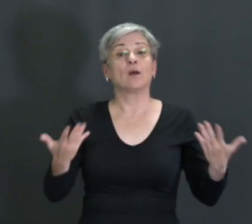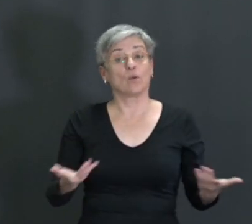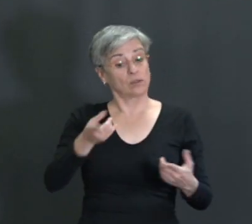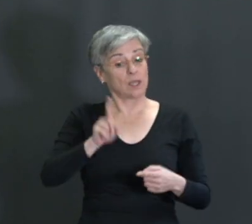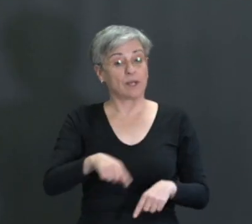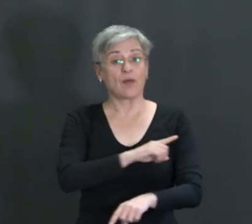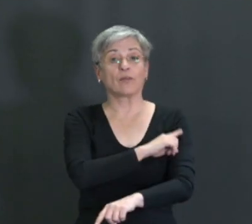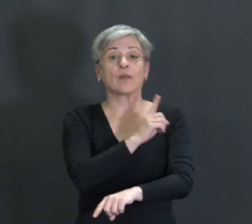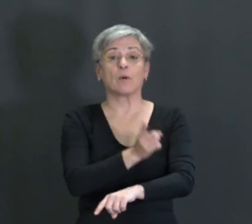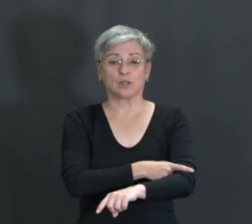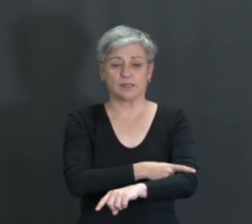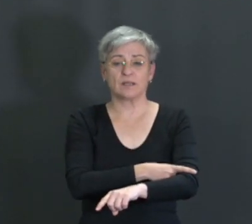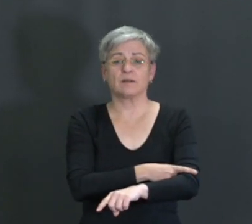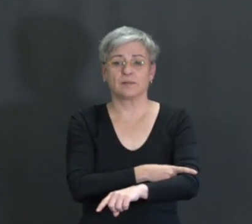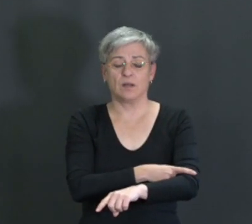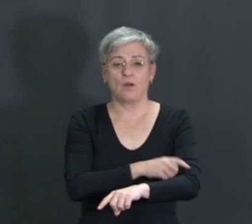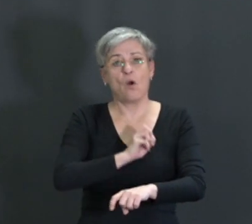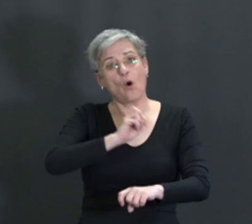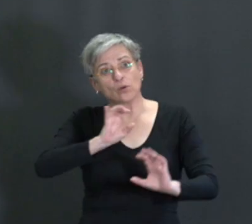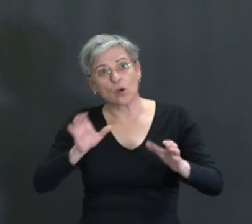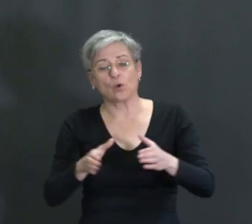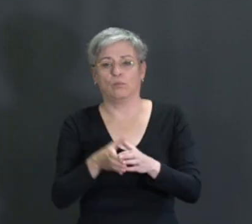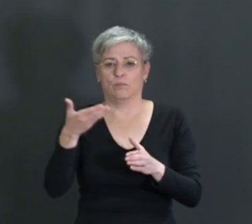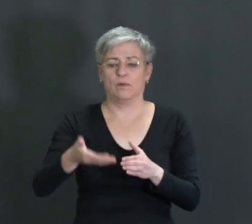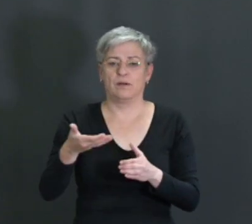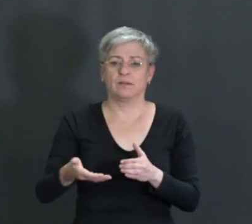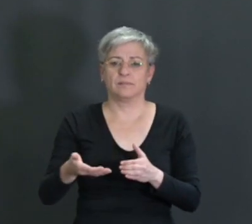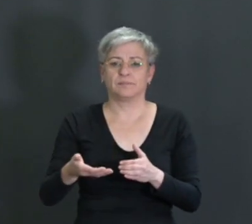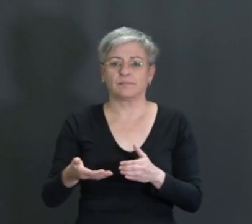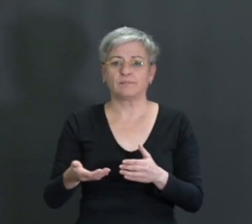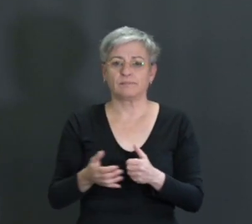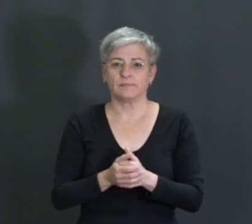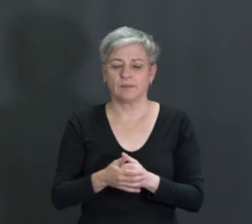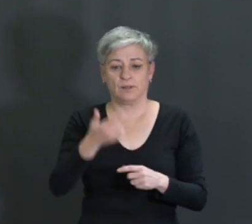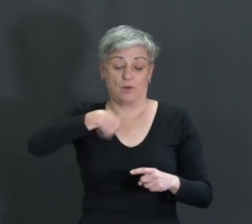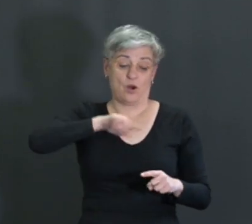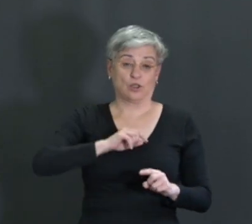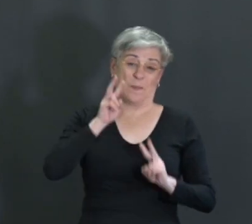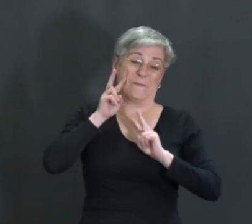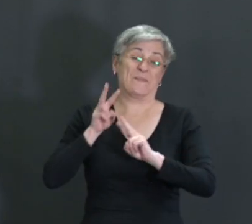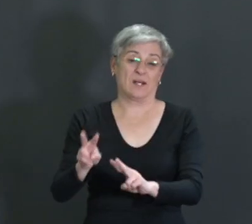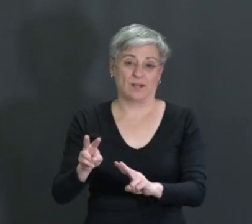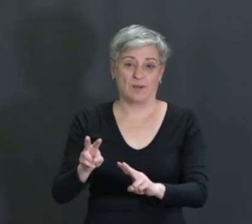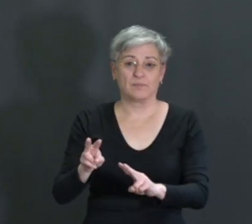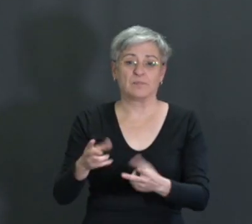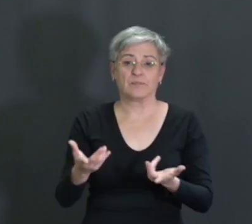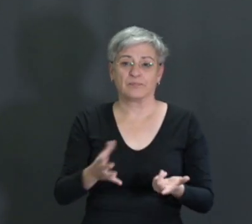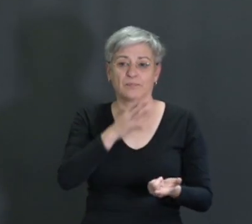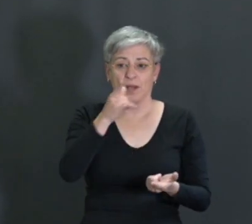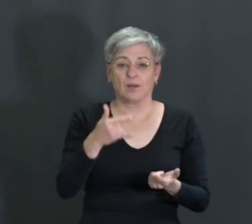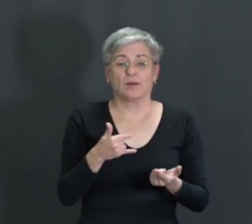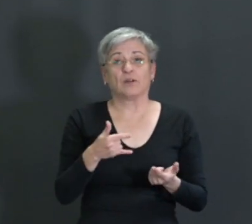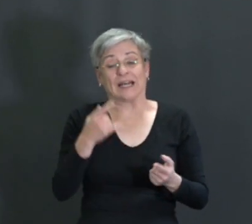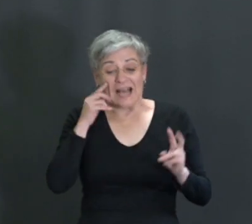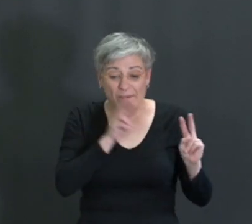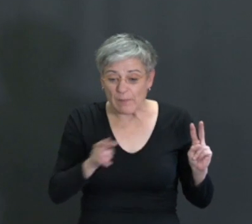deportistas, otro grupo pues importante también, ¿no? Que es en el que nos fijamos, pero que ya vamos viendo que es la minucia,